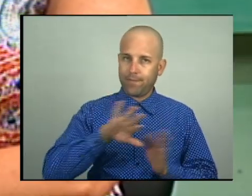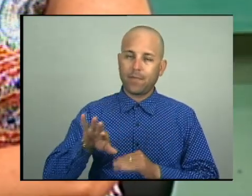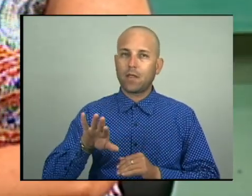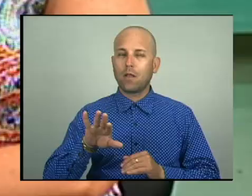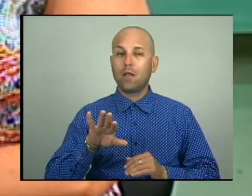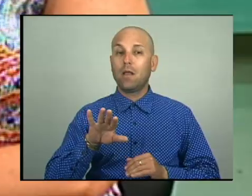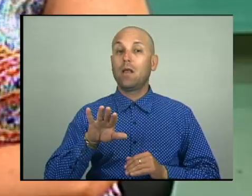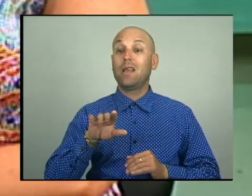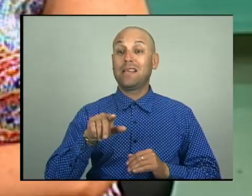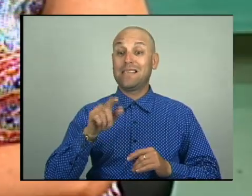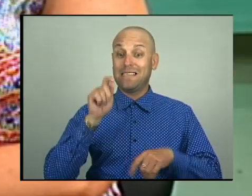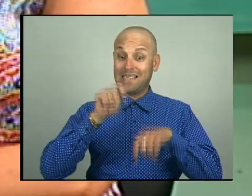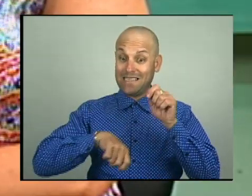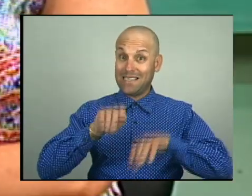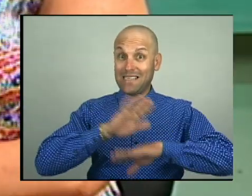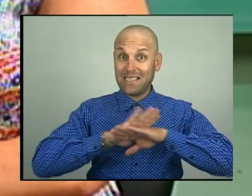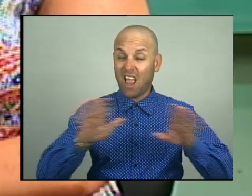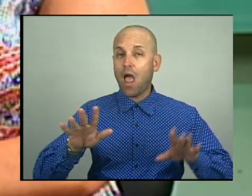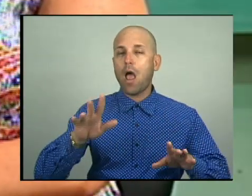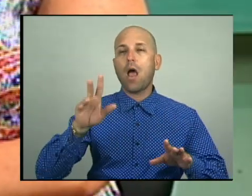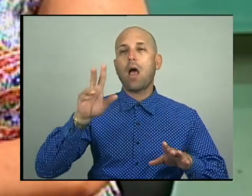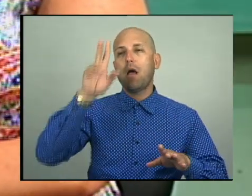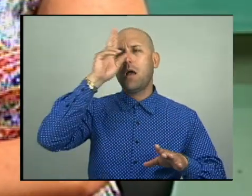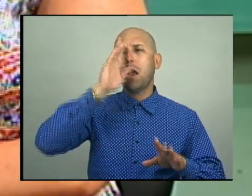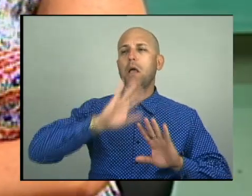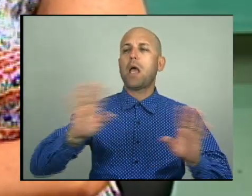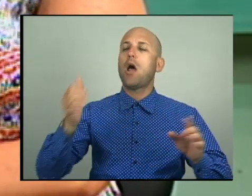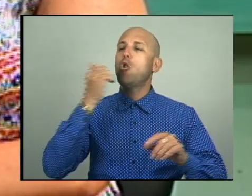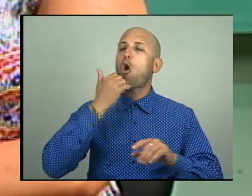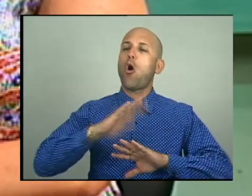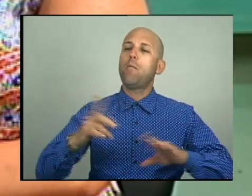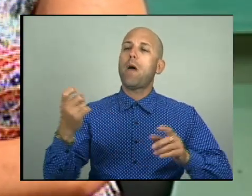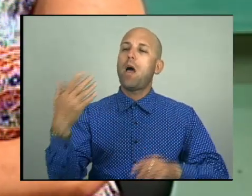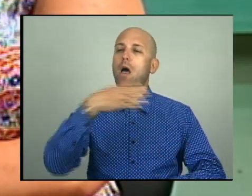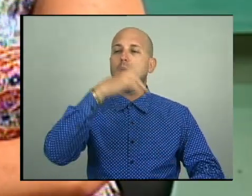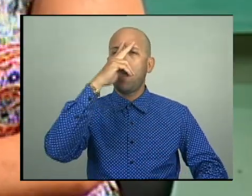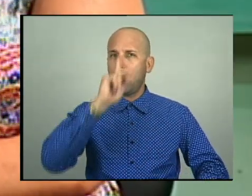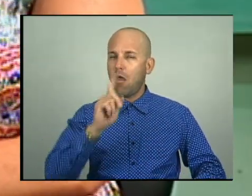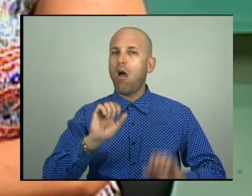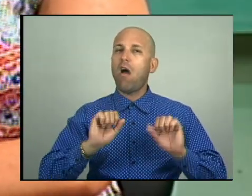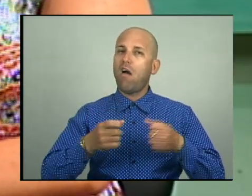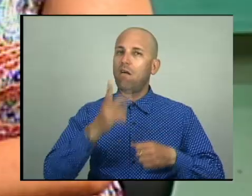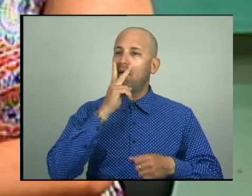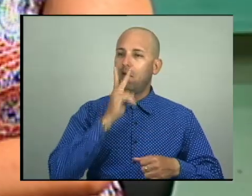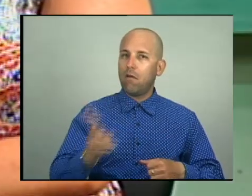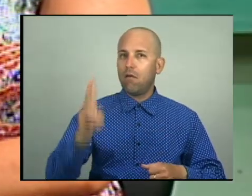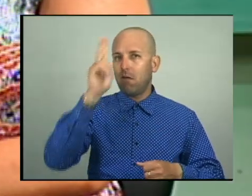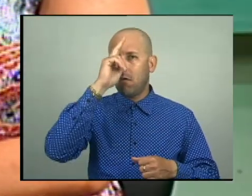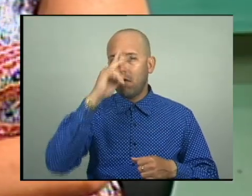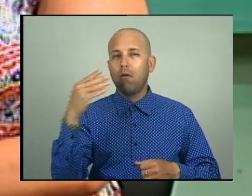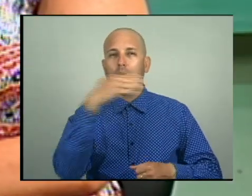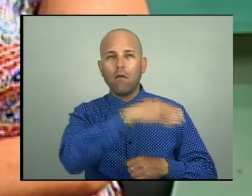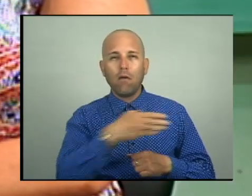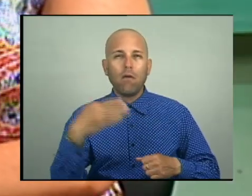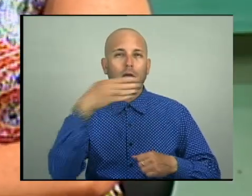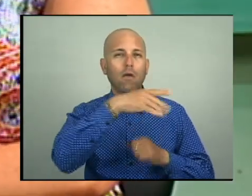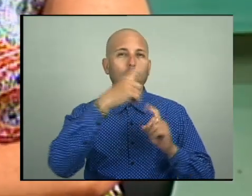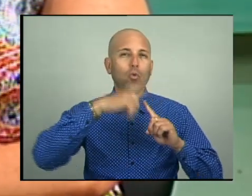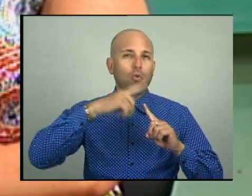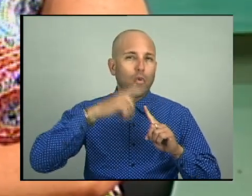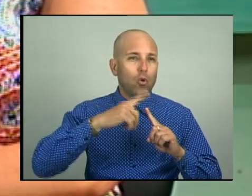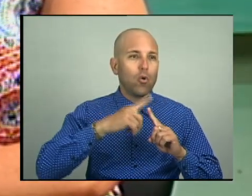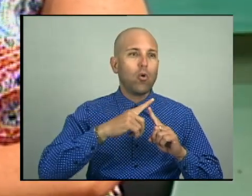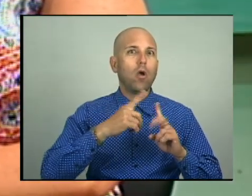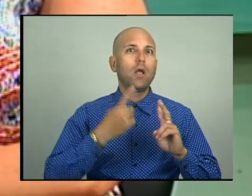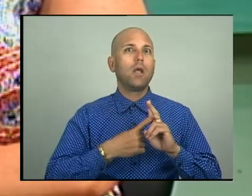un seguimiento estos niños durante toda su existencia, ya digamos adultos, y cómo deben desarrollar su